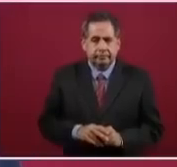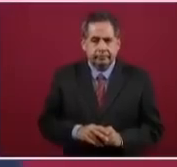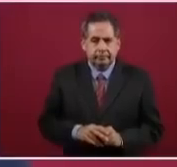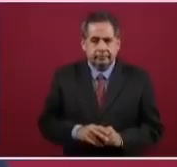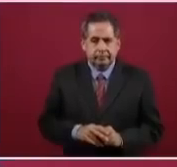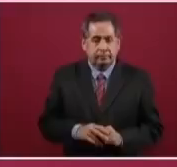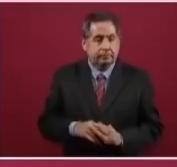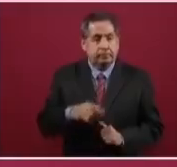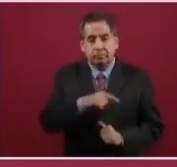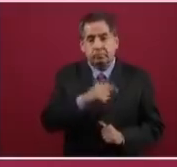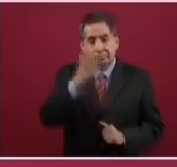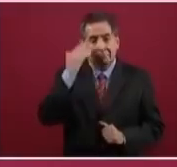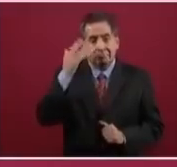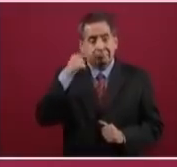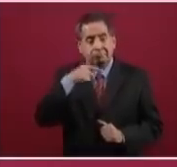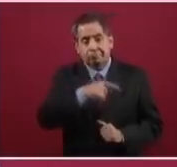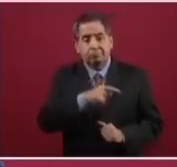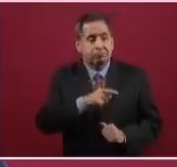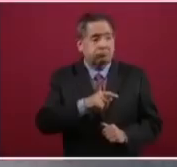se entregaban